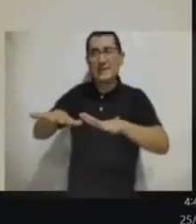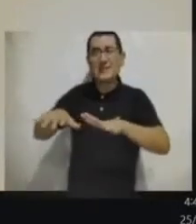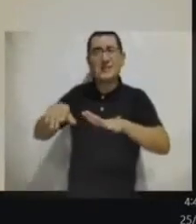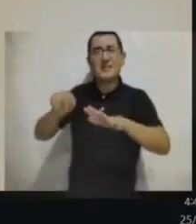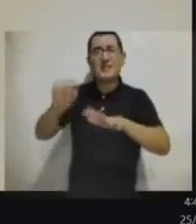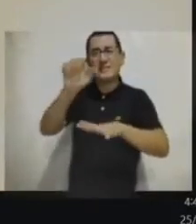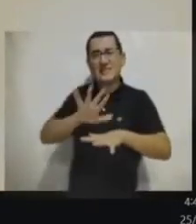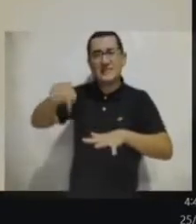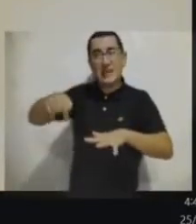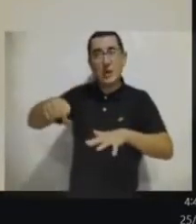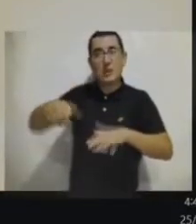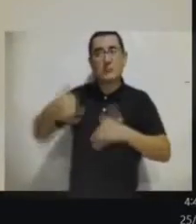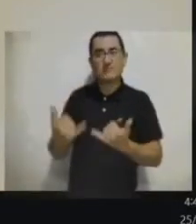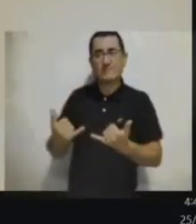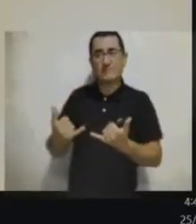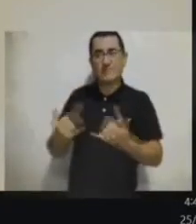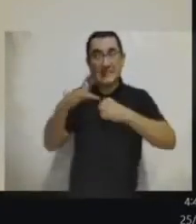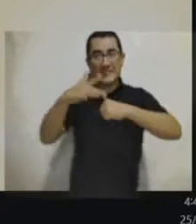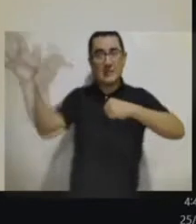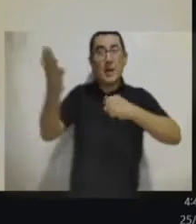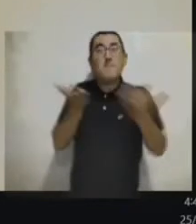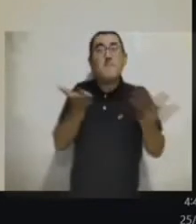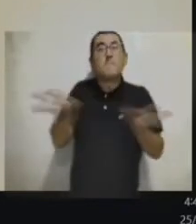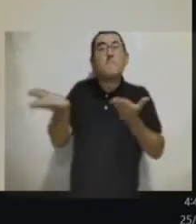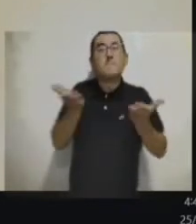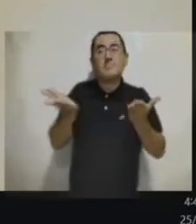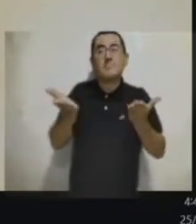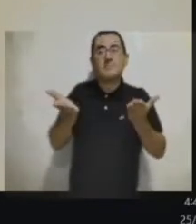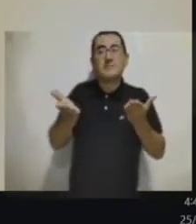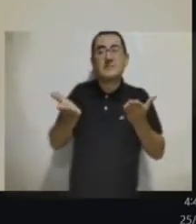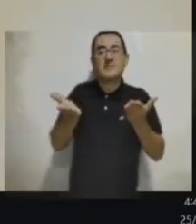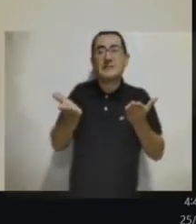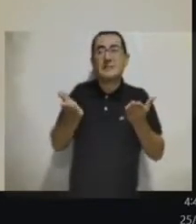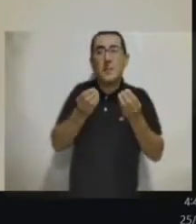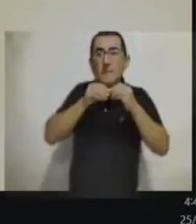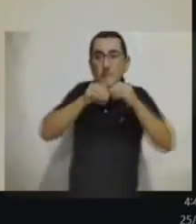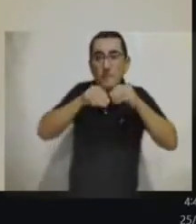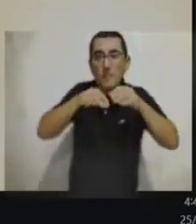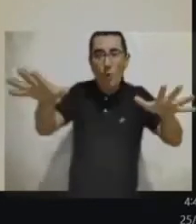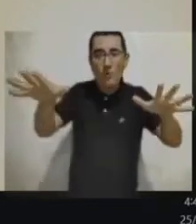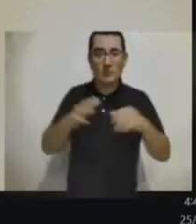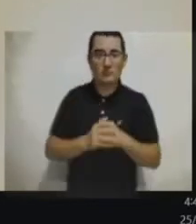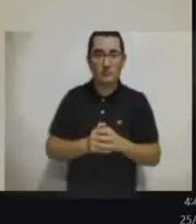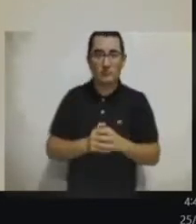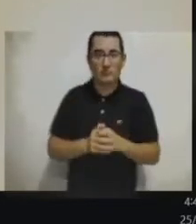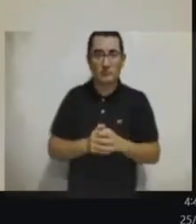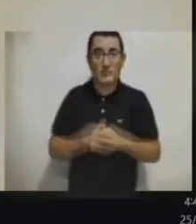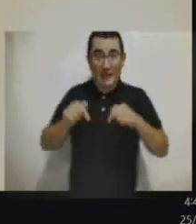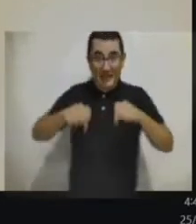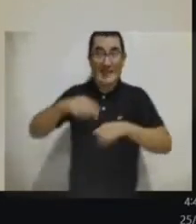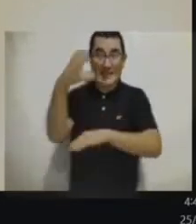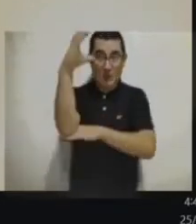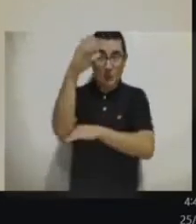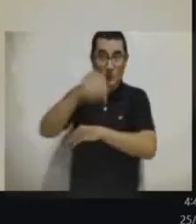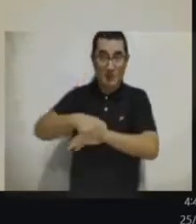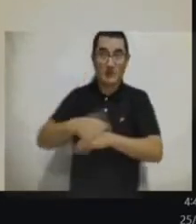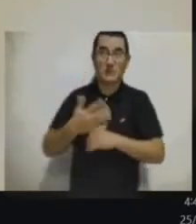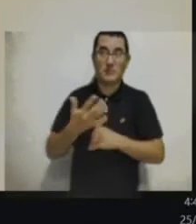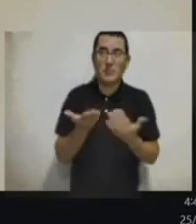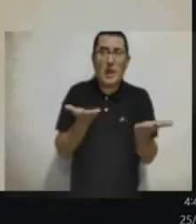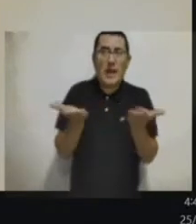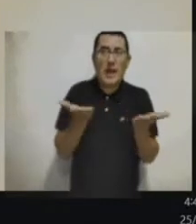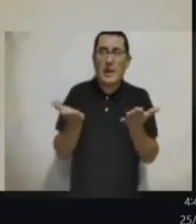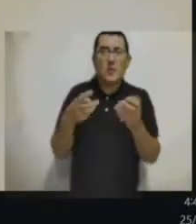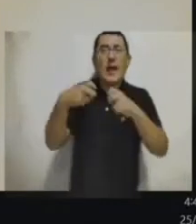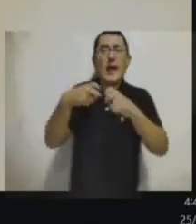espectro para lo que es una prestación de los servicios públicos en el país. Aquí solamente a manera de ejemplo, el servicio de la energía eléctrica,